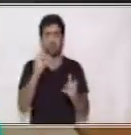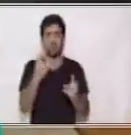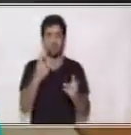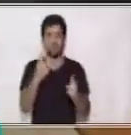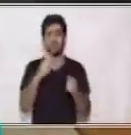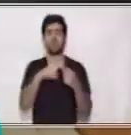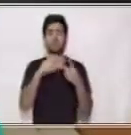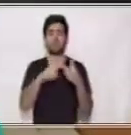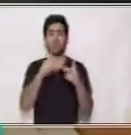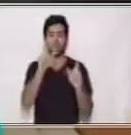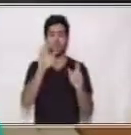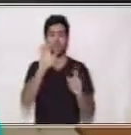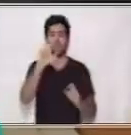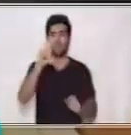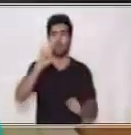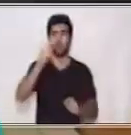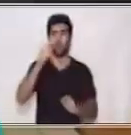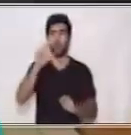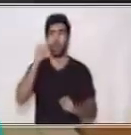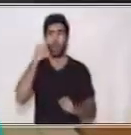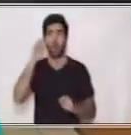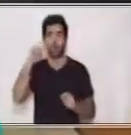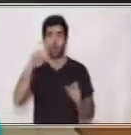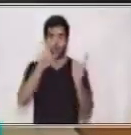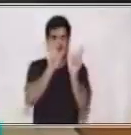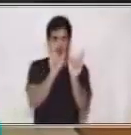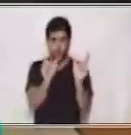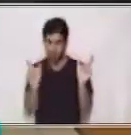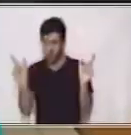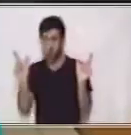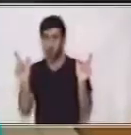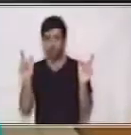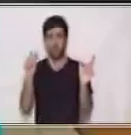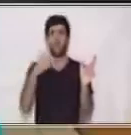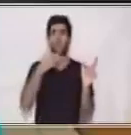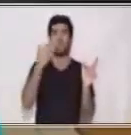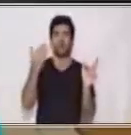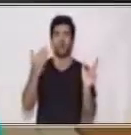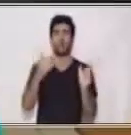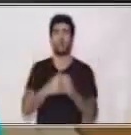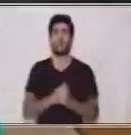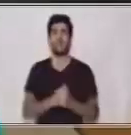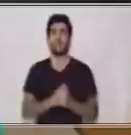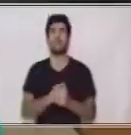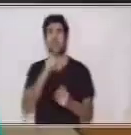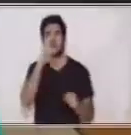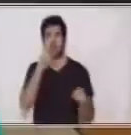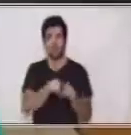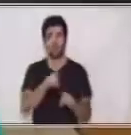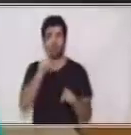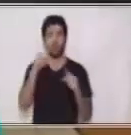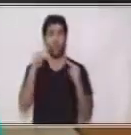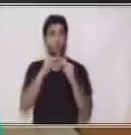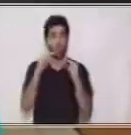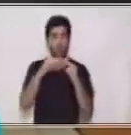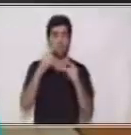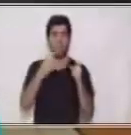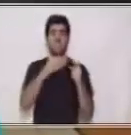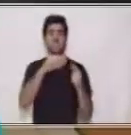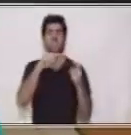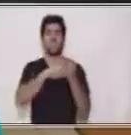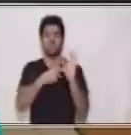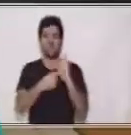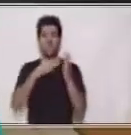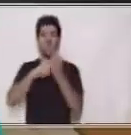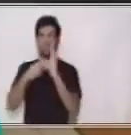las ecuaciones lineales, teniendo como base que usted ya conoce los primeros productos y cocientes notables, hoy